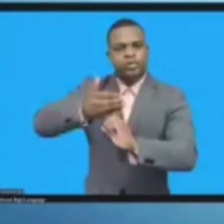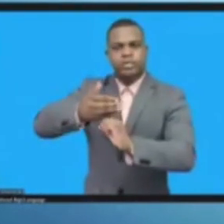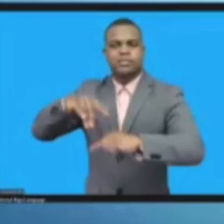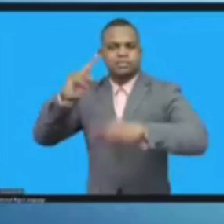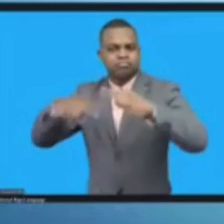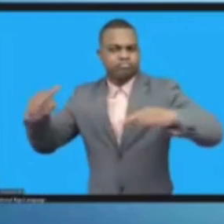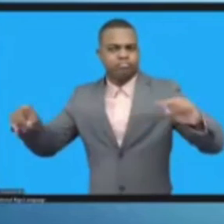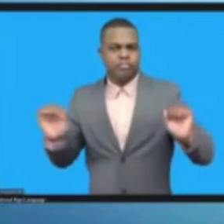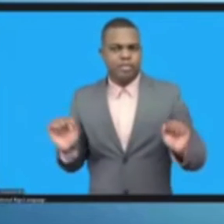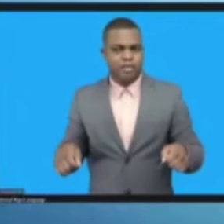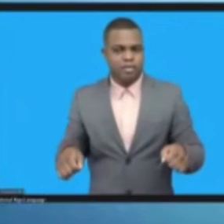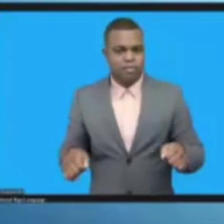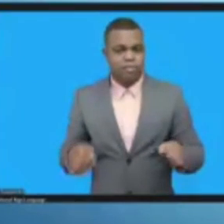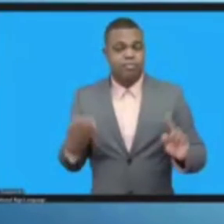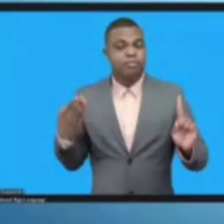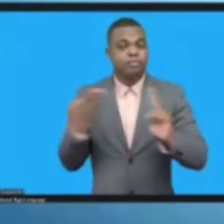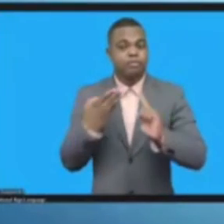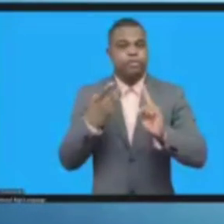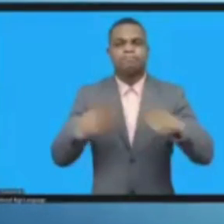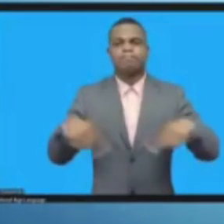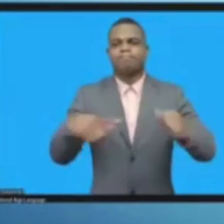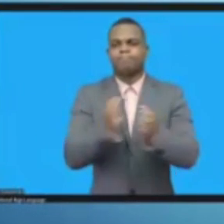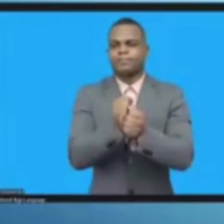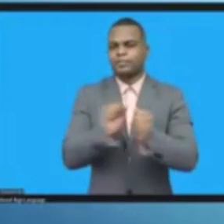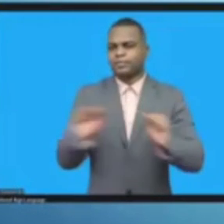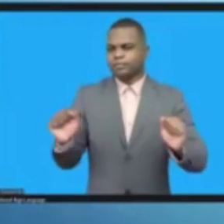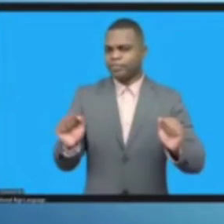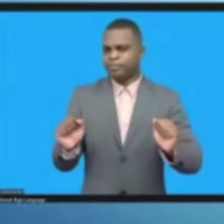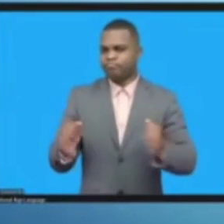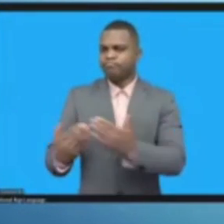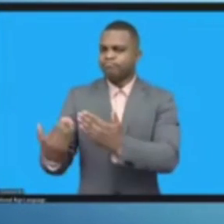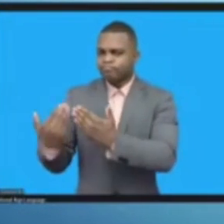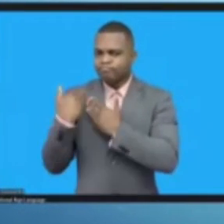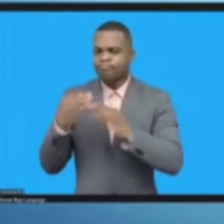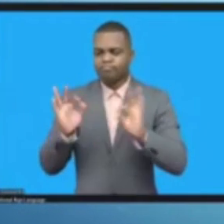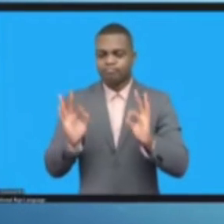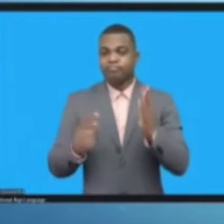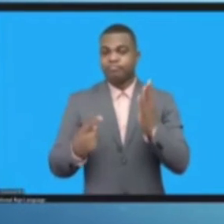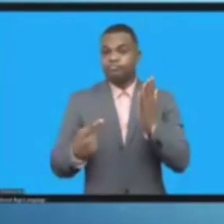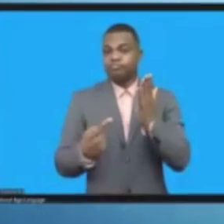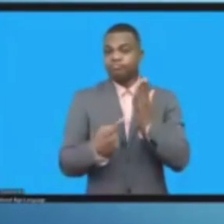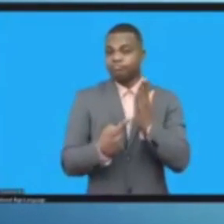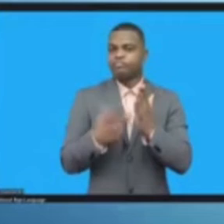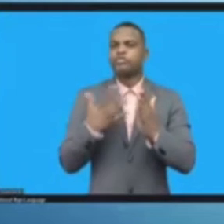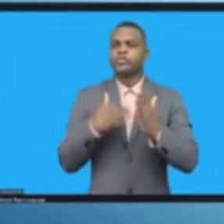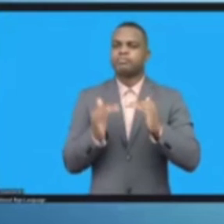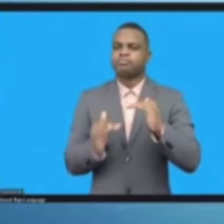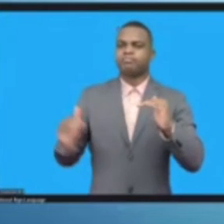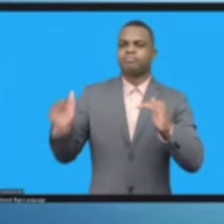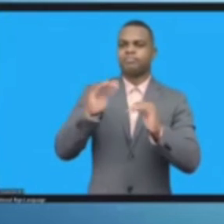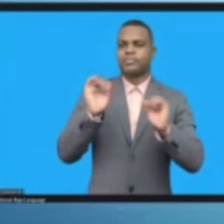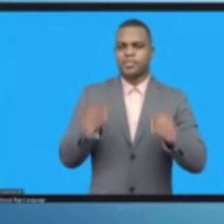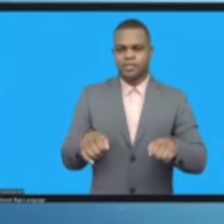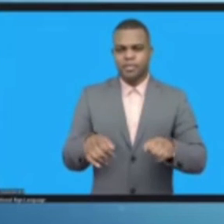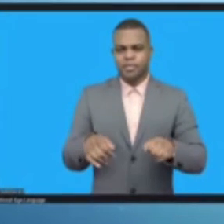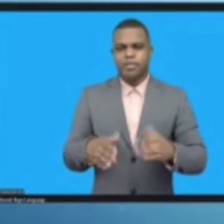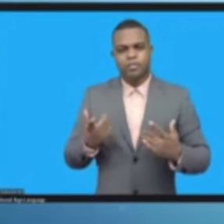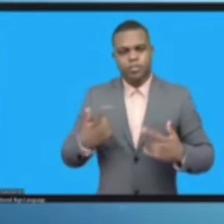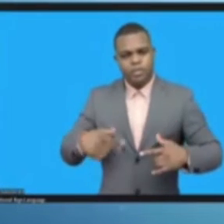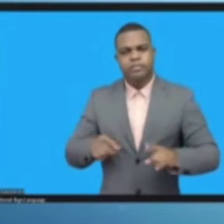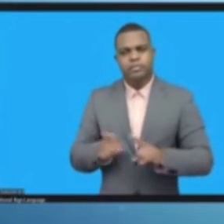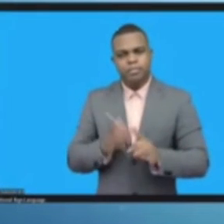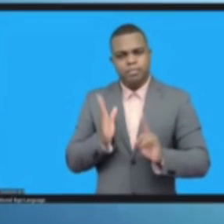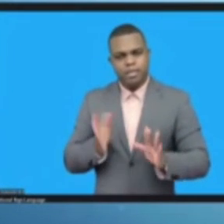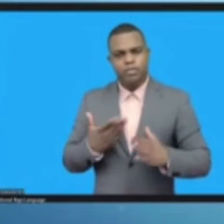la rendición de cuentas encarando las tecnologías avanzadas y no debemos dejar de lado ningún esfuerzo